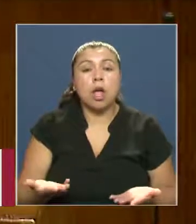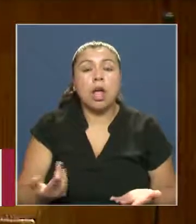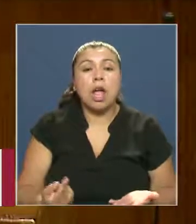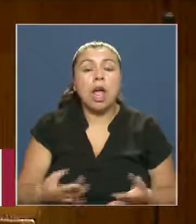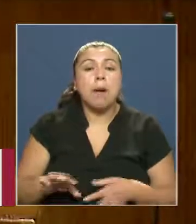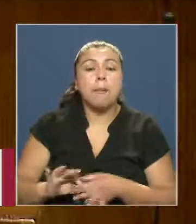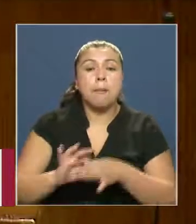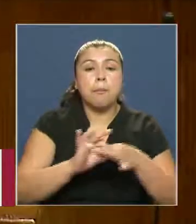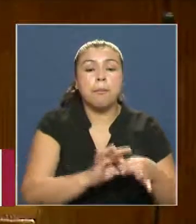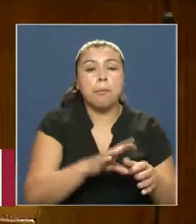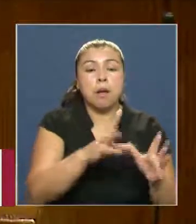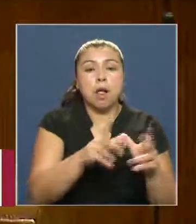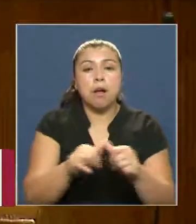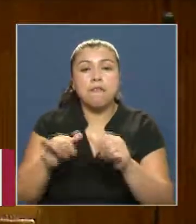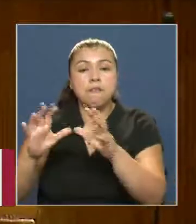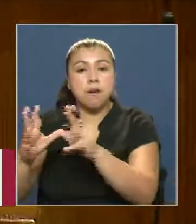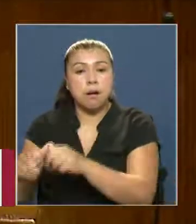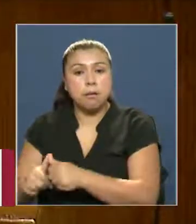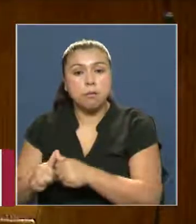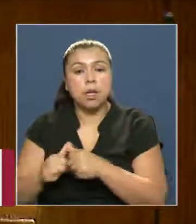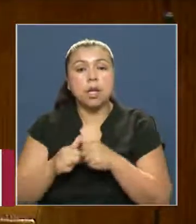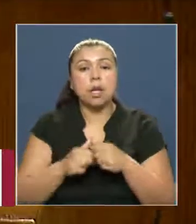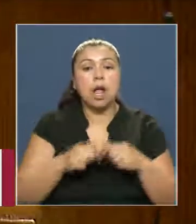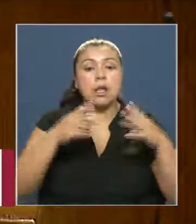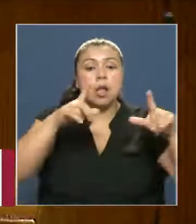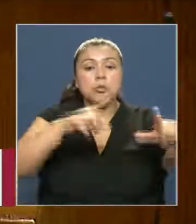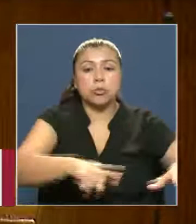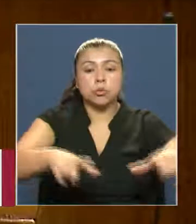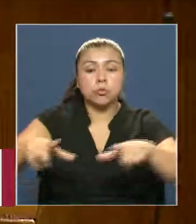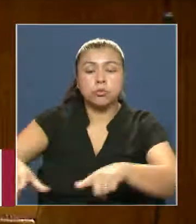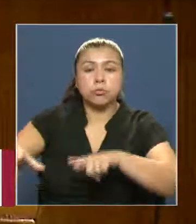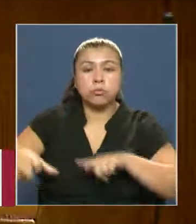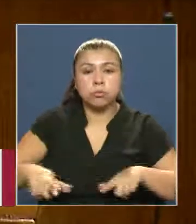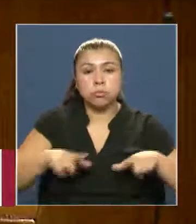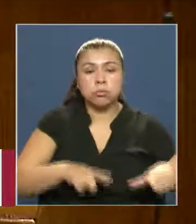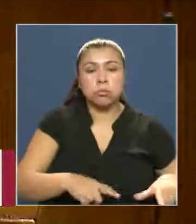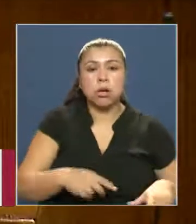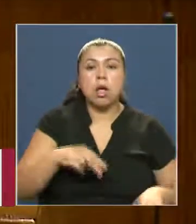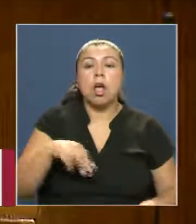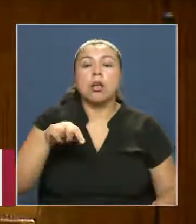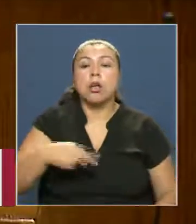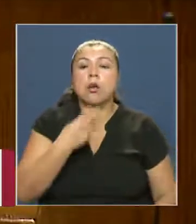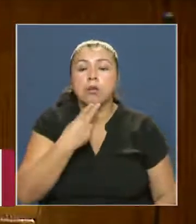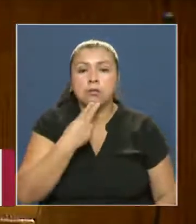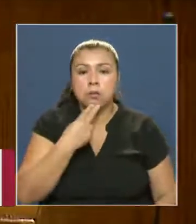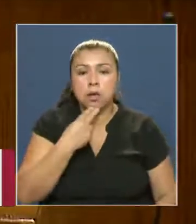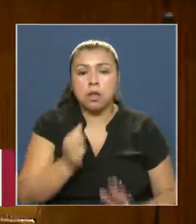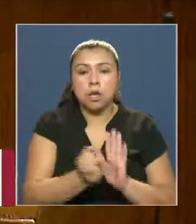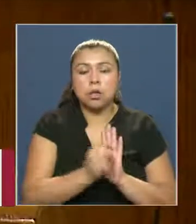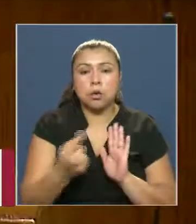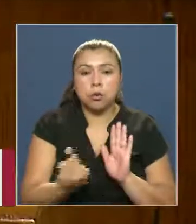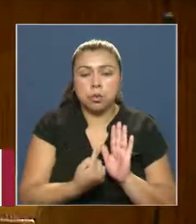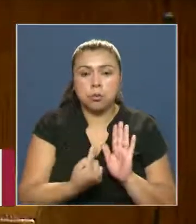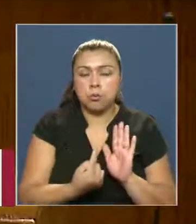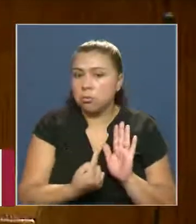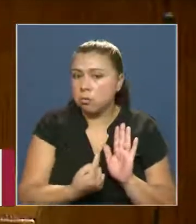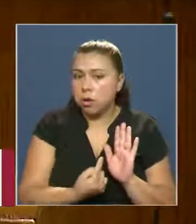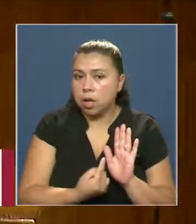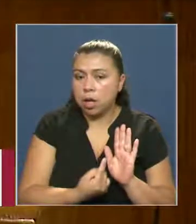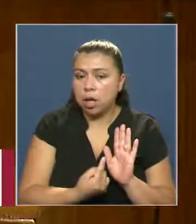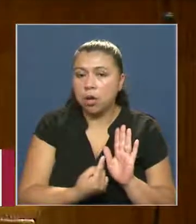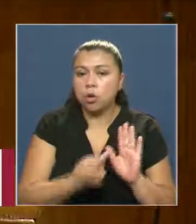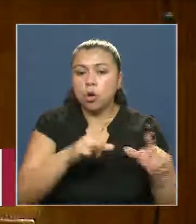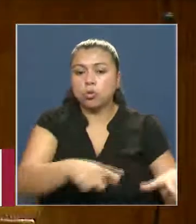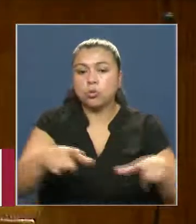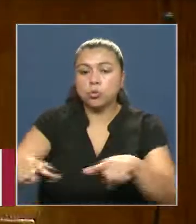para la familia que en esos asentamientos hoy habitan. En su artículo primero se establece que los